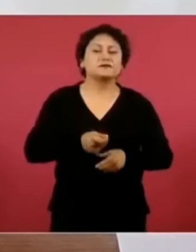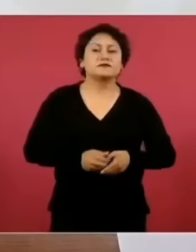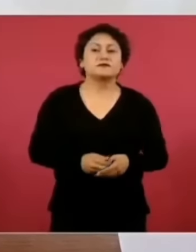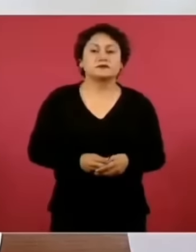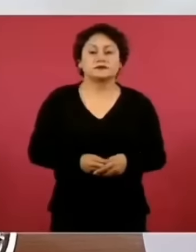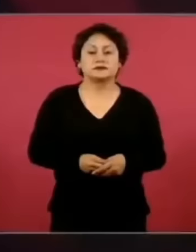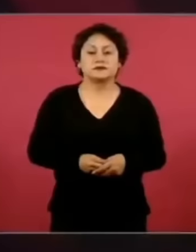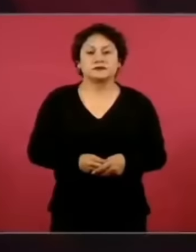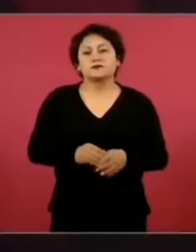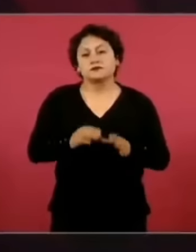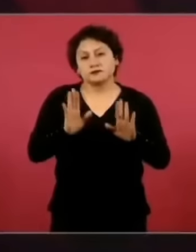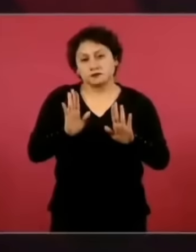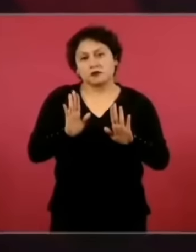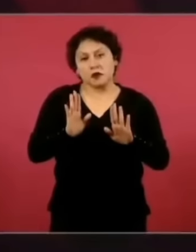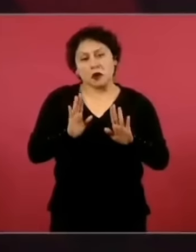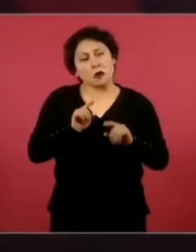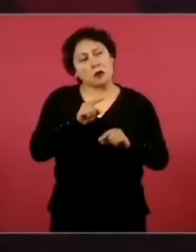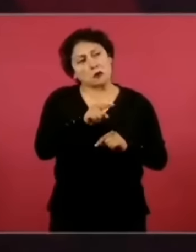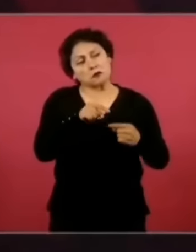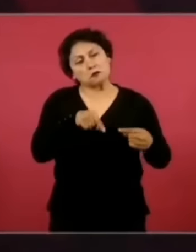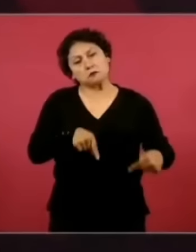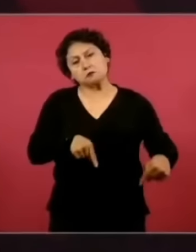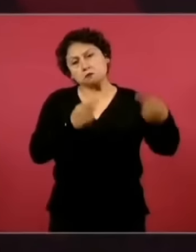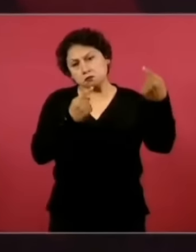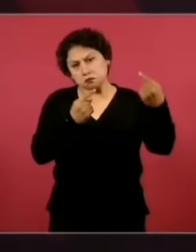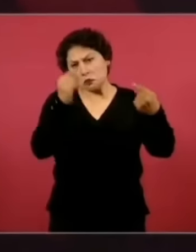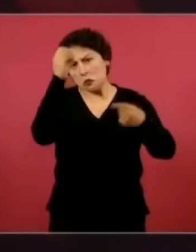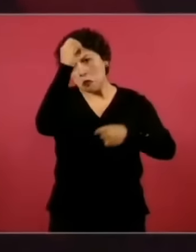es mi adversario, no mi enemigo,